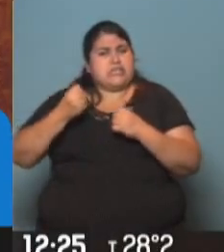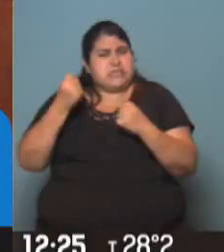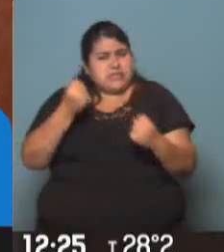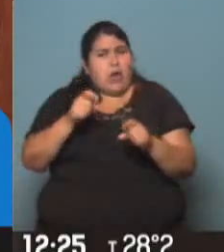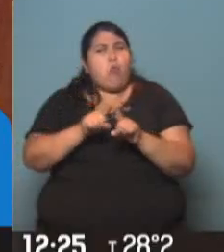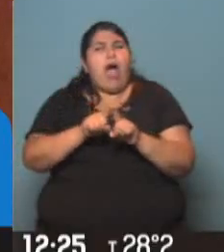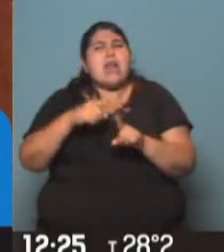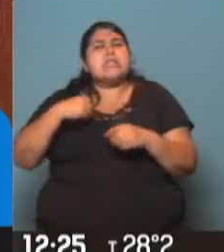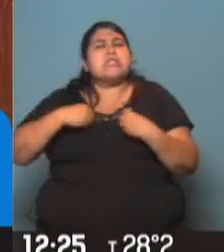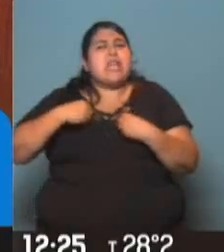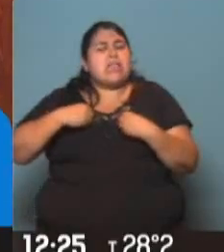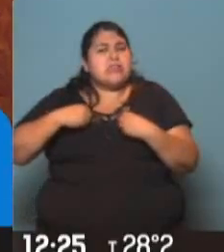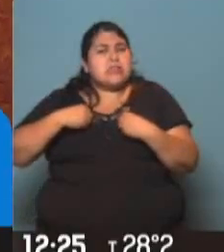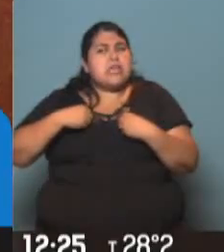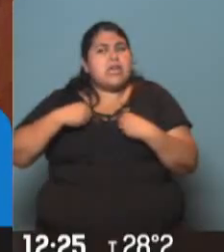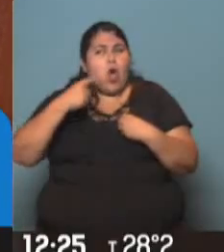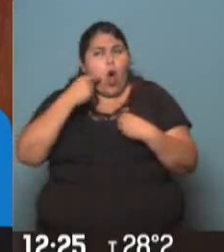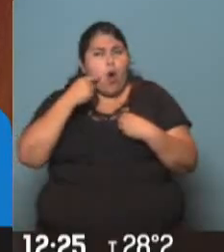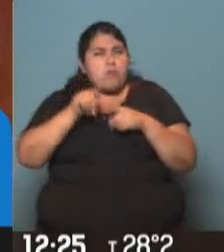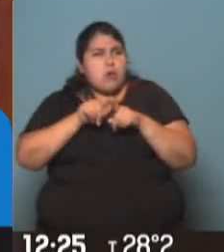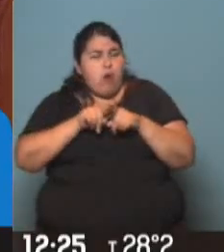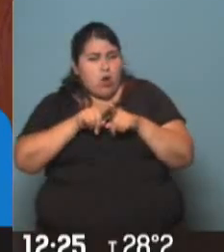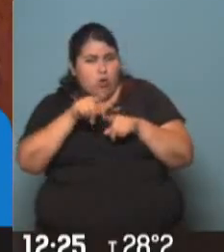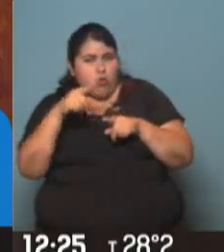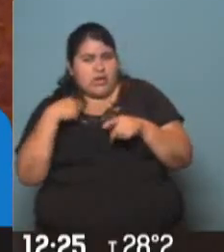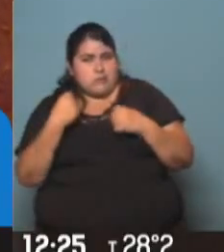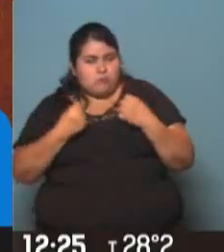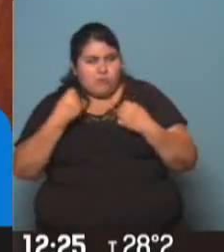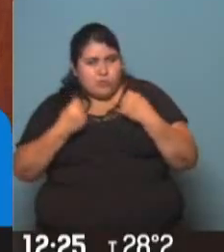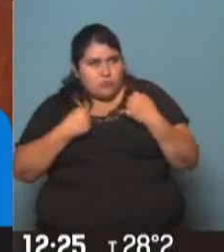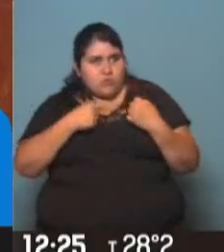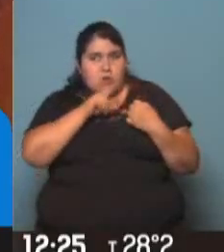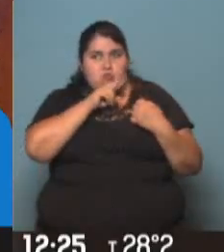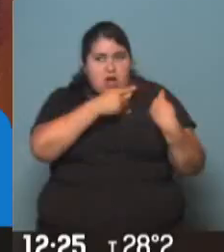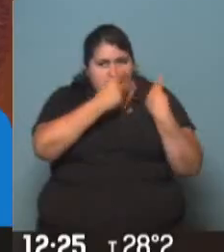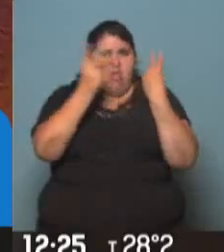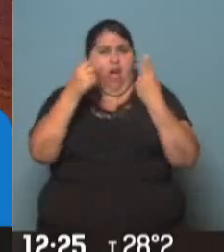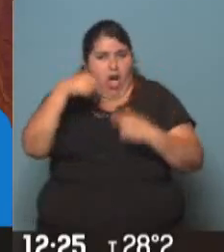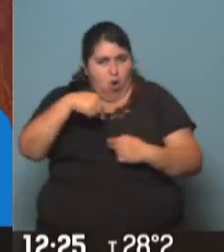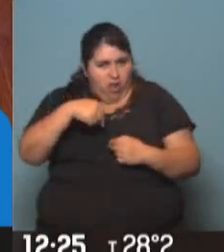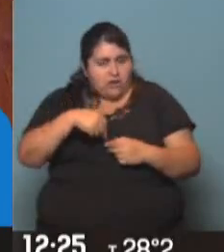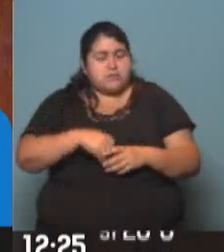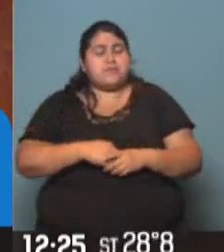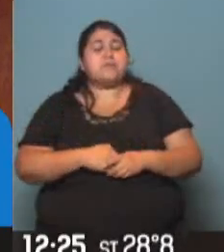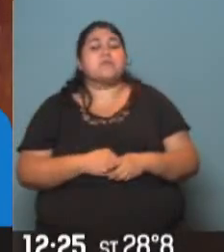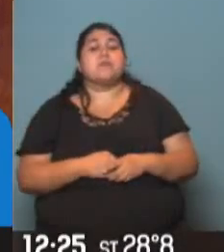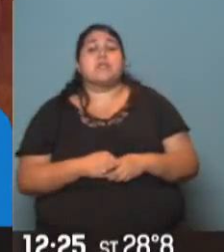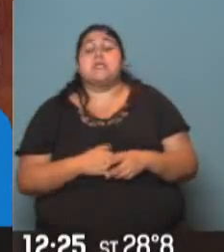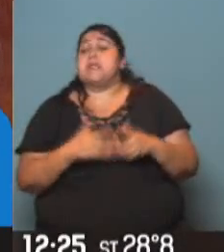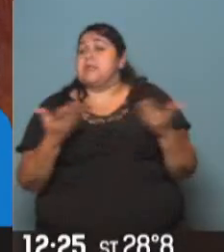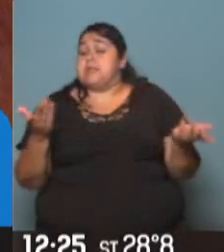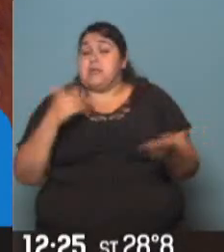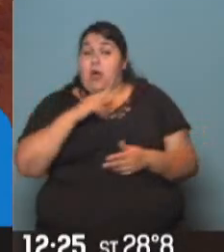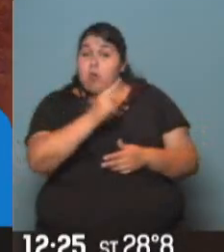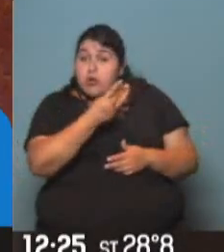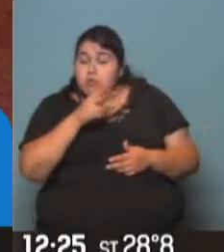por la mujer que está ocupando el lugar que se corresponde bueno las causas son múltiples no nunca los servicios van a tener una sola causa lo que sí